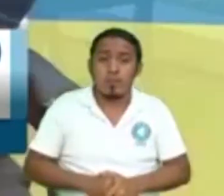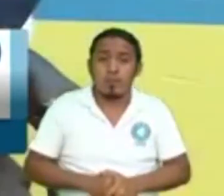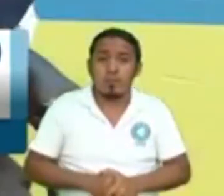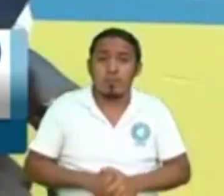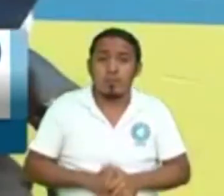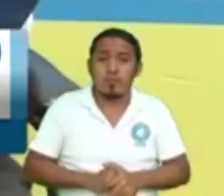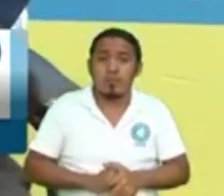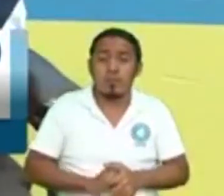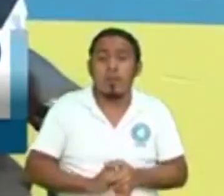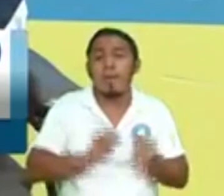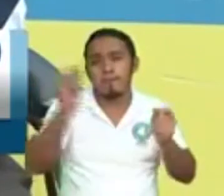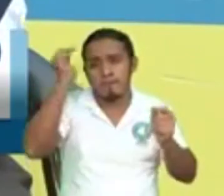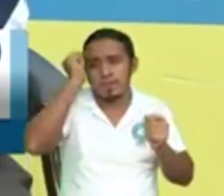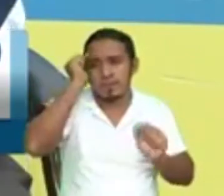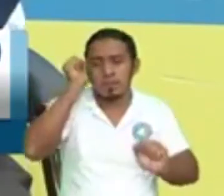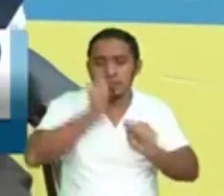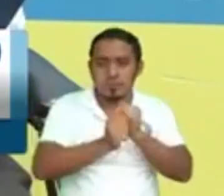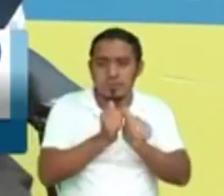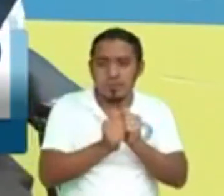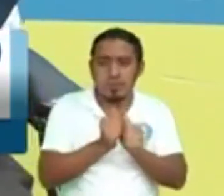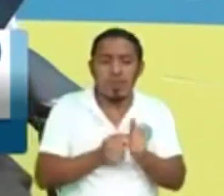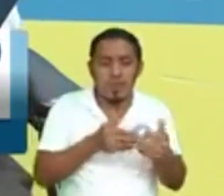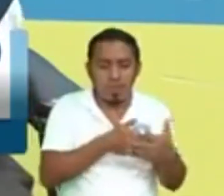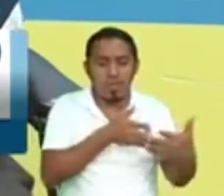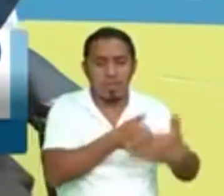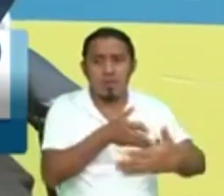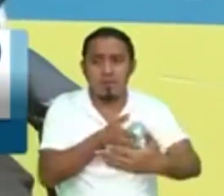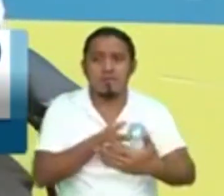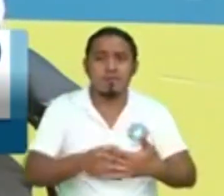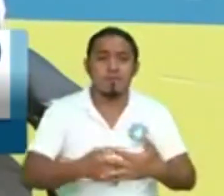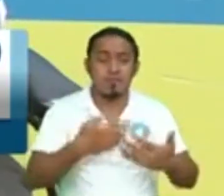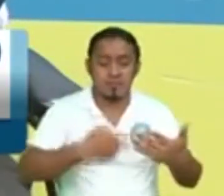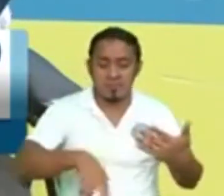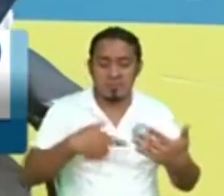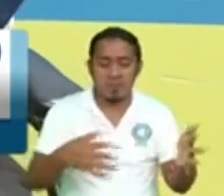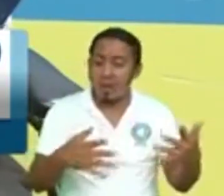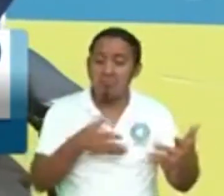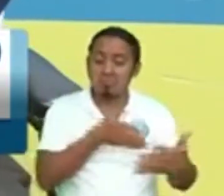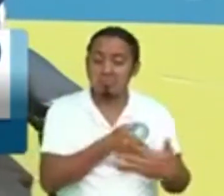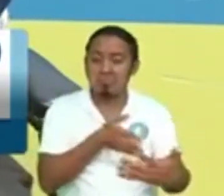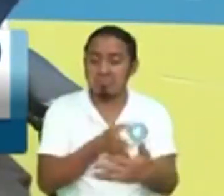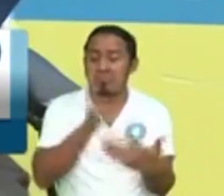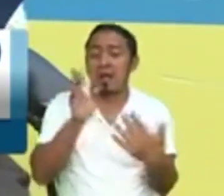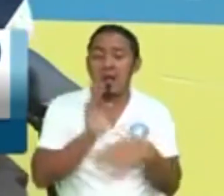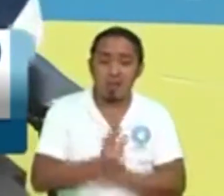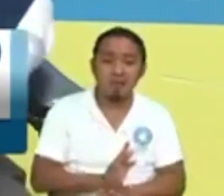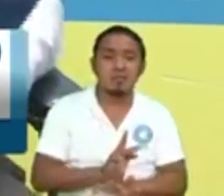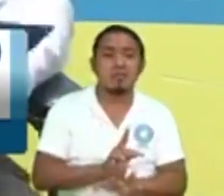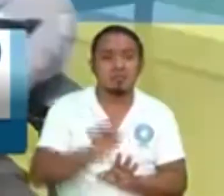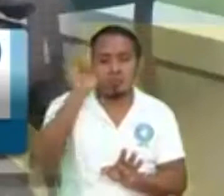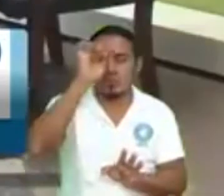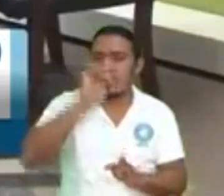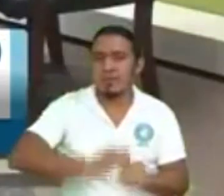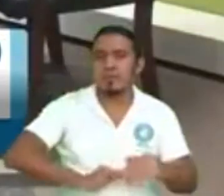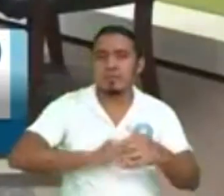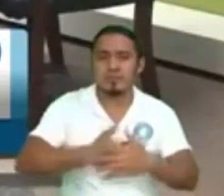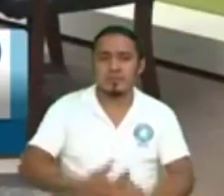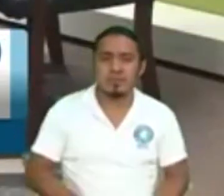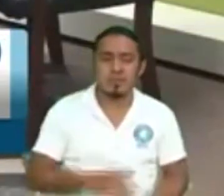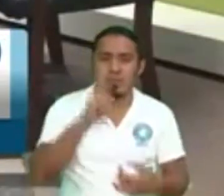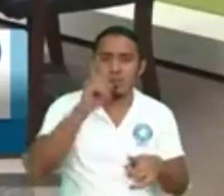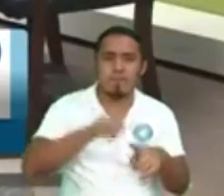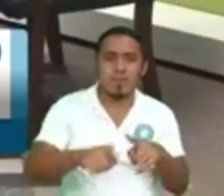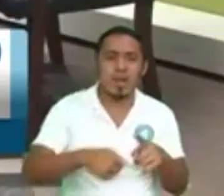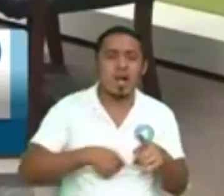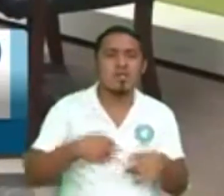trastorno en la menstruación, en su ciclo menstrual. Y como quizás no a la mujer no le vino un mes, yo